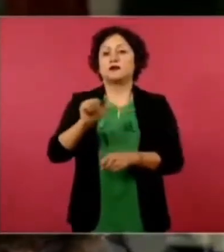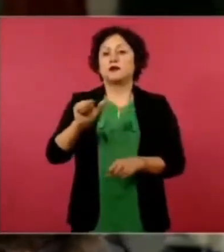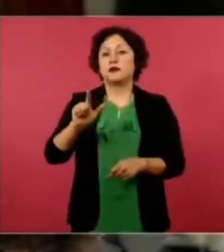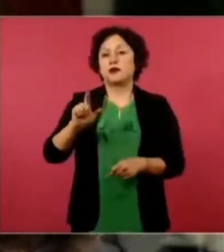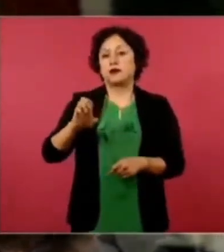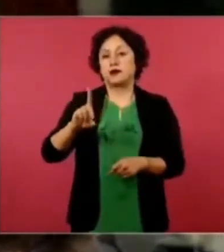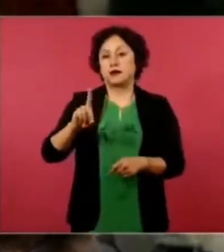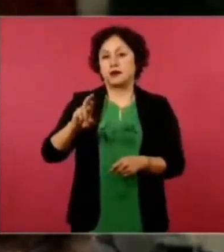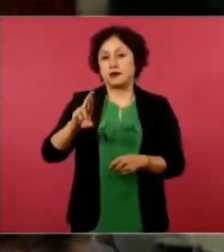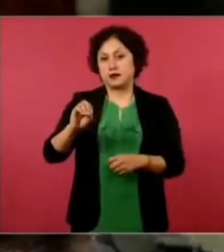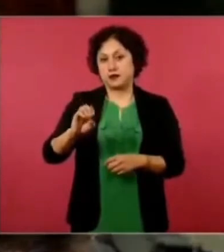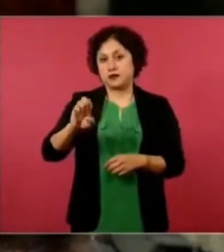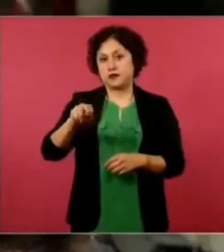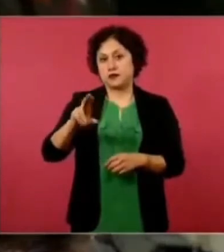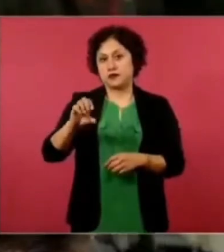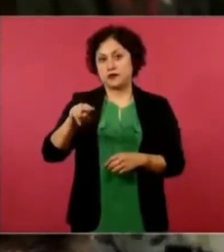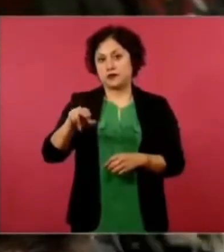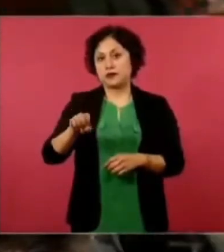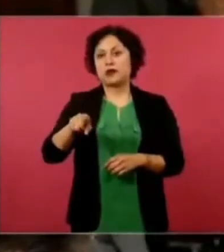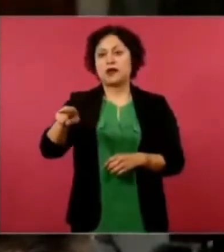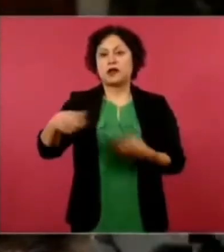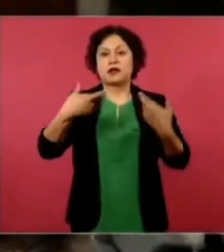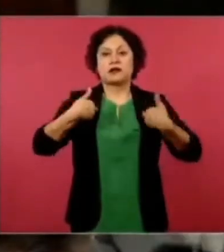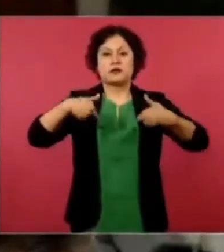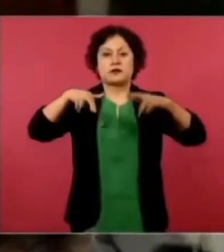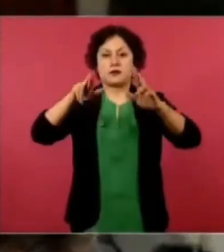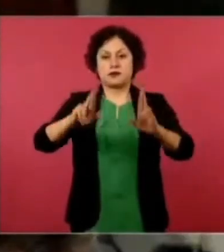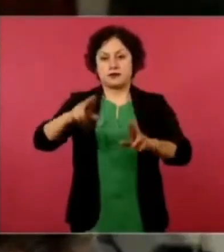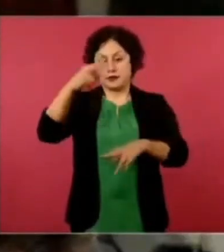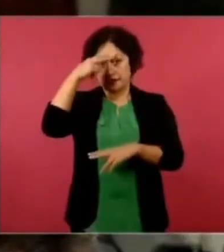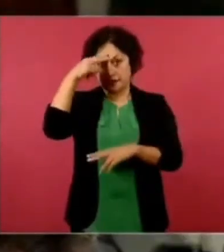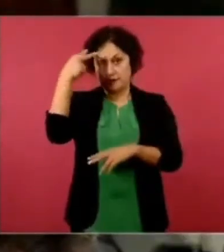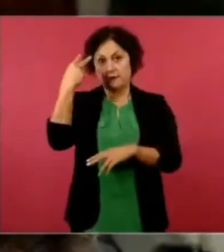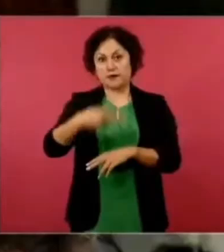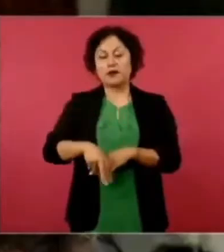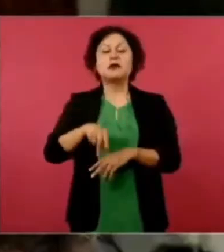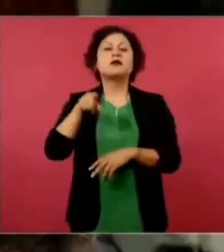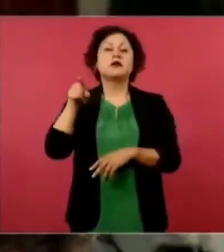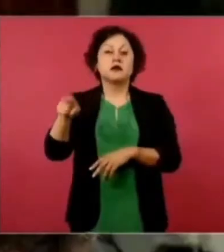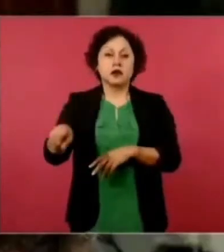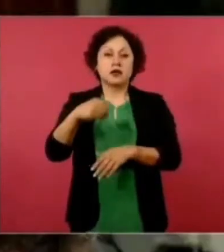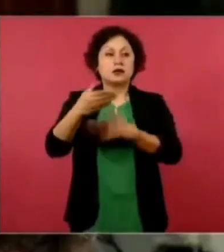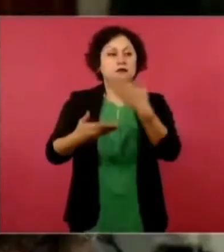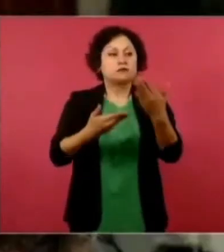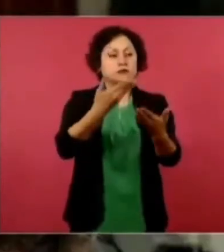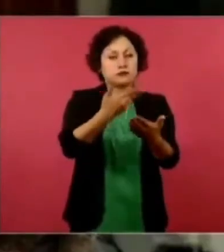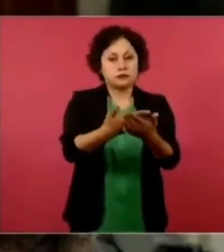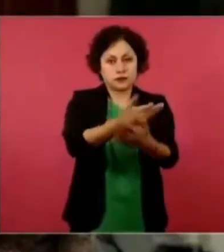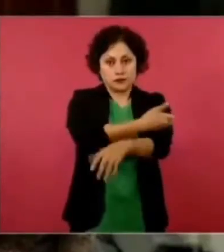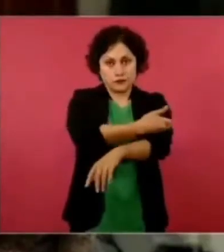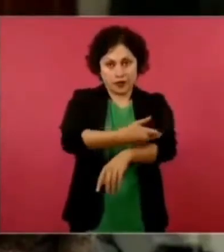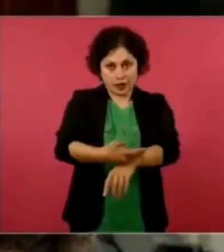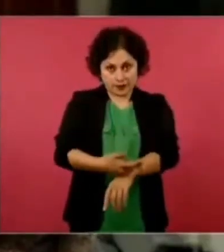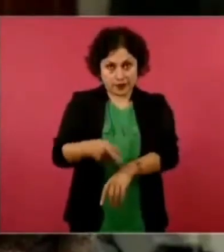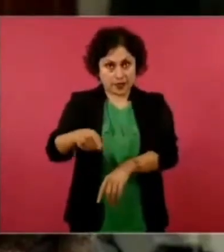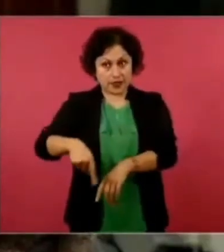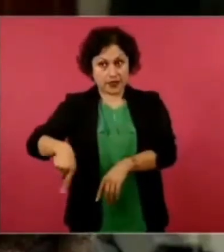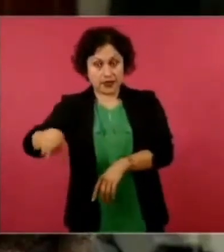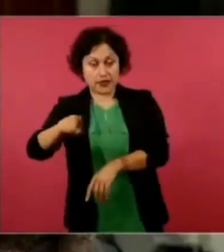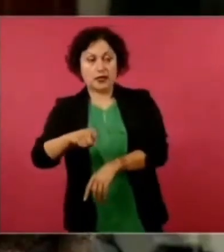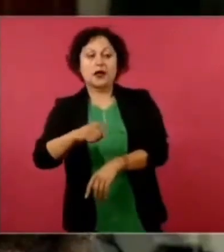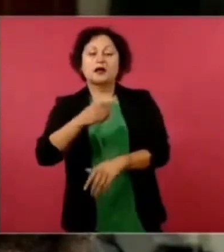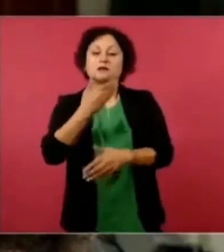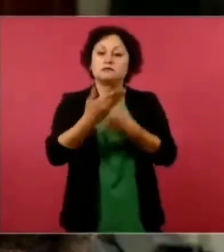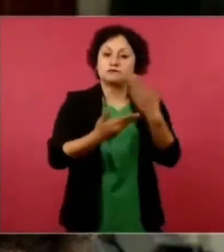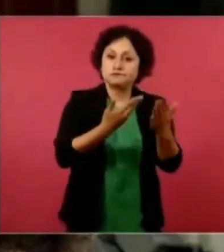había representado al Estado mexicano y había ofrecido una disculpa a los familiares. De esos 30